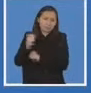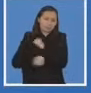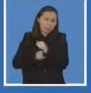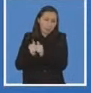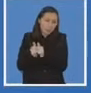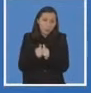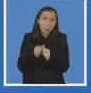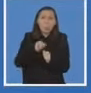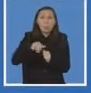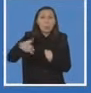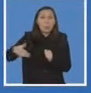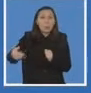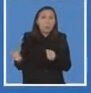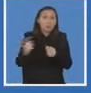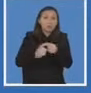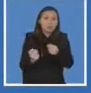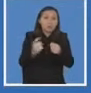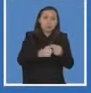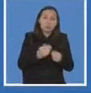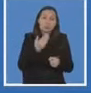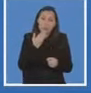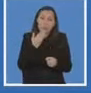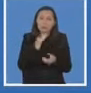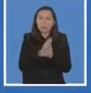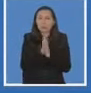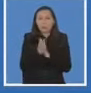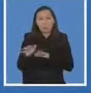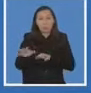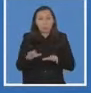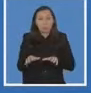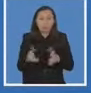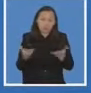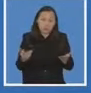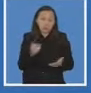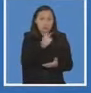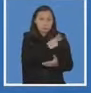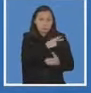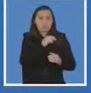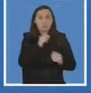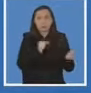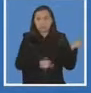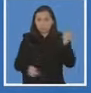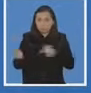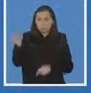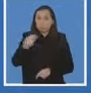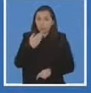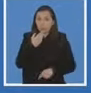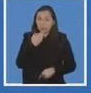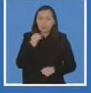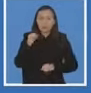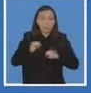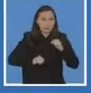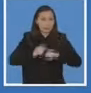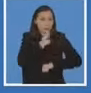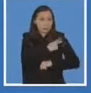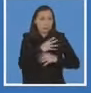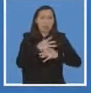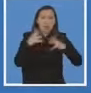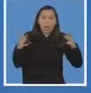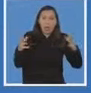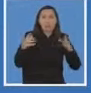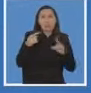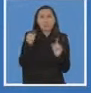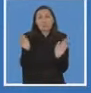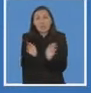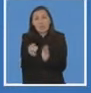los que se sumaron también, pero por sobre todas las cosas quiero, bueno, a los empleadores también que están acá presentes, grandes empleadores, pequeños y